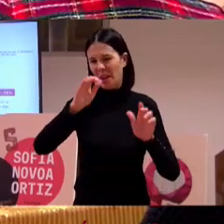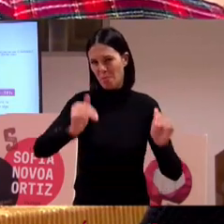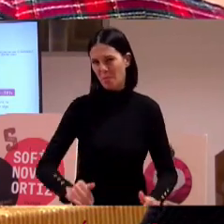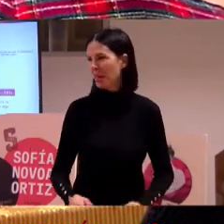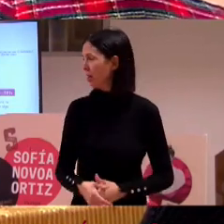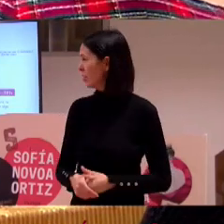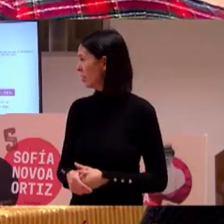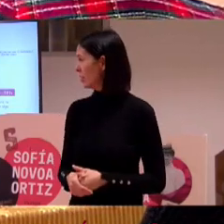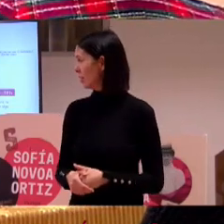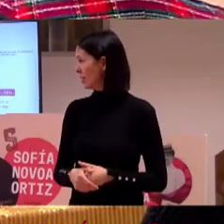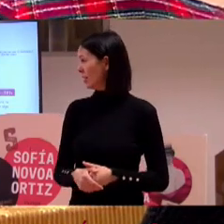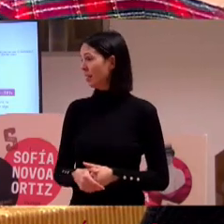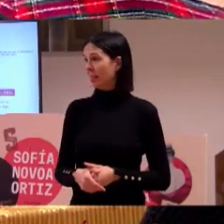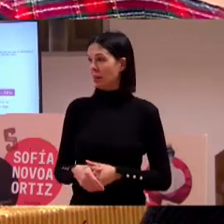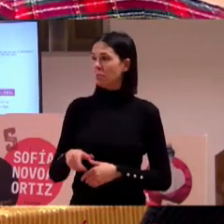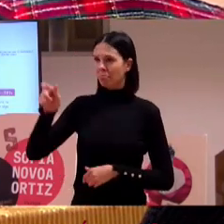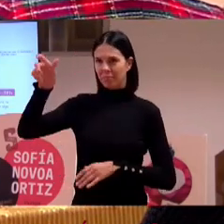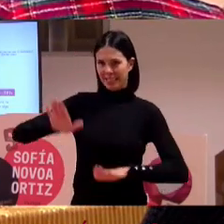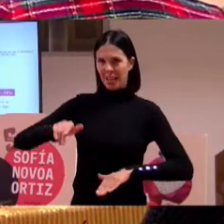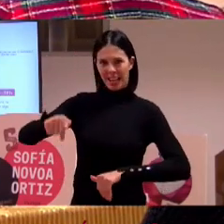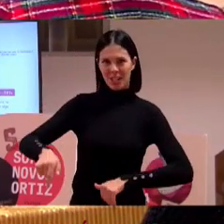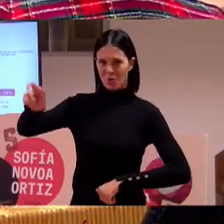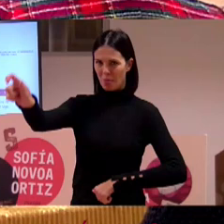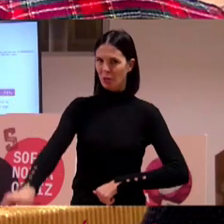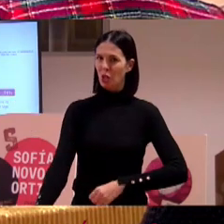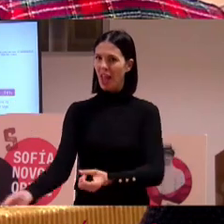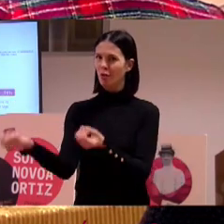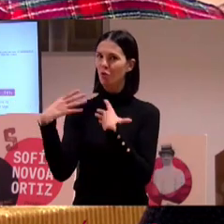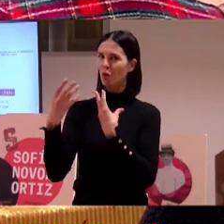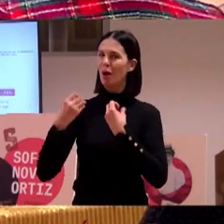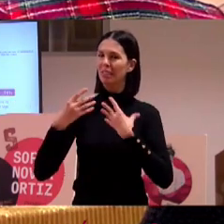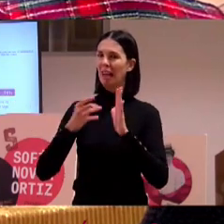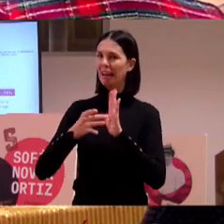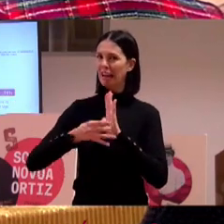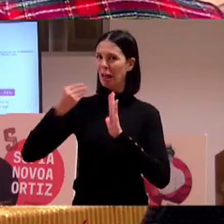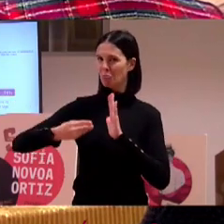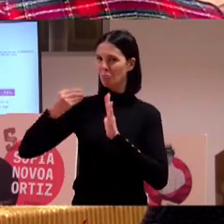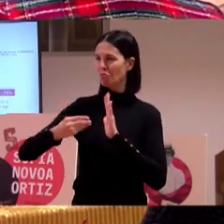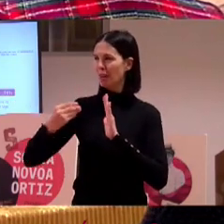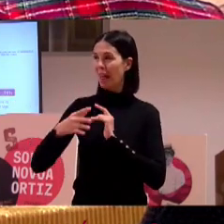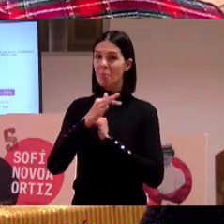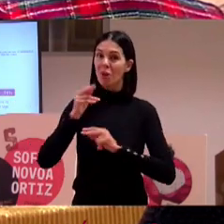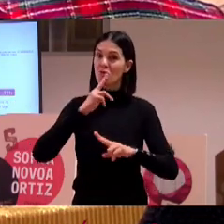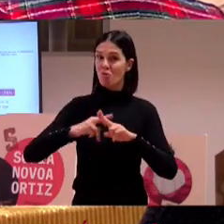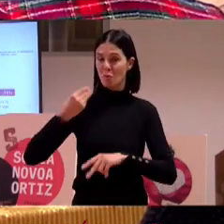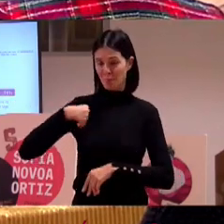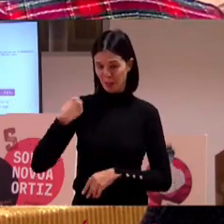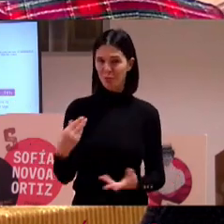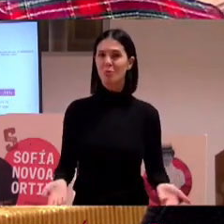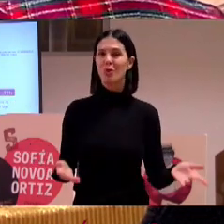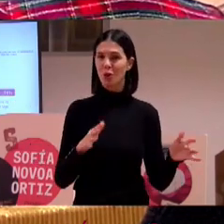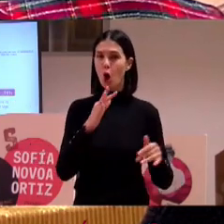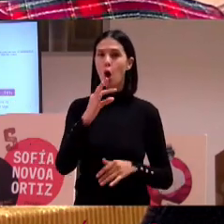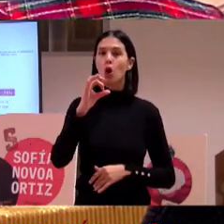Pues tenemos hoy aquí una informante de excepción. Ademais ten o mesmo nome. De, que